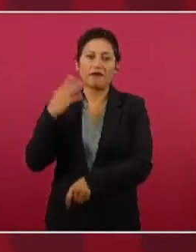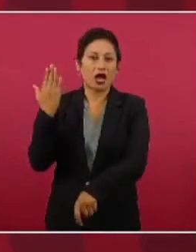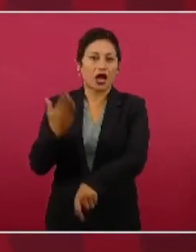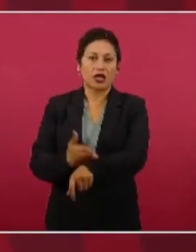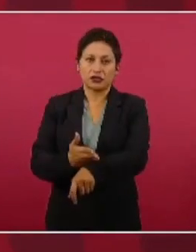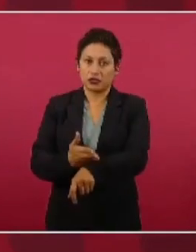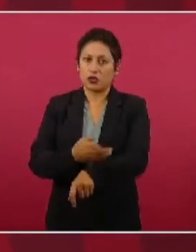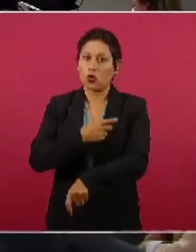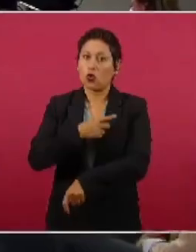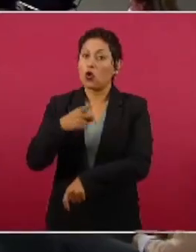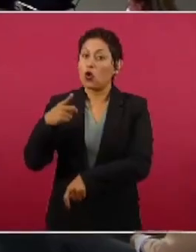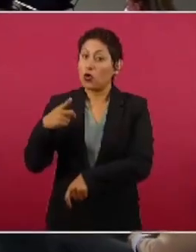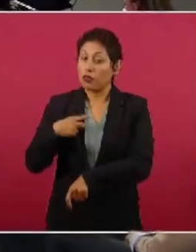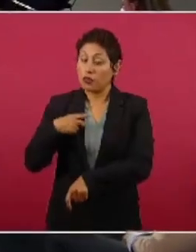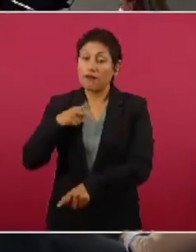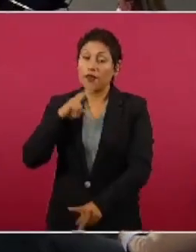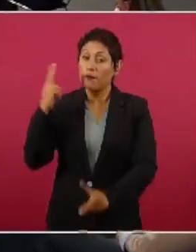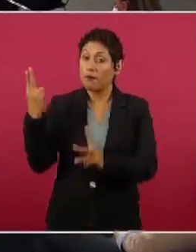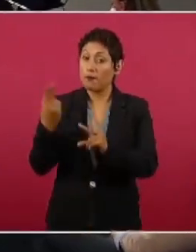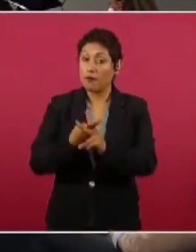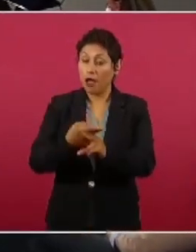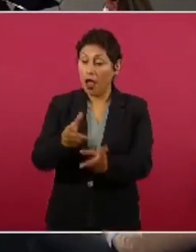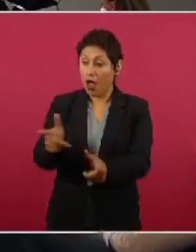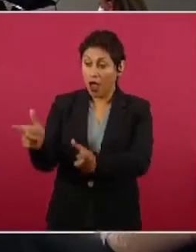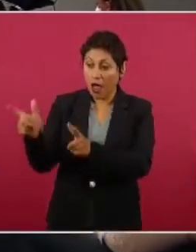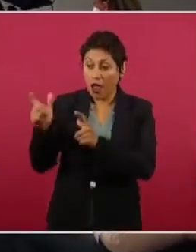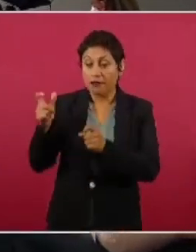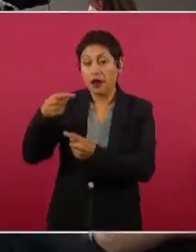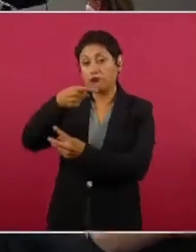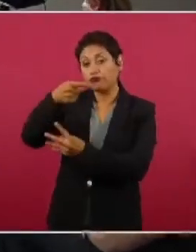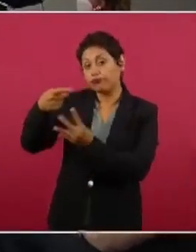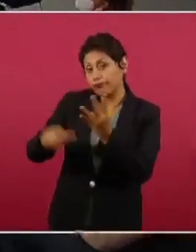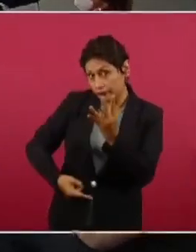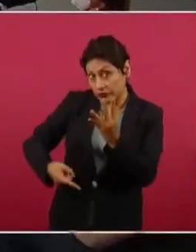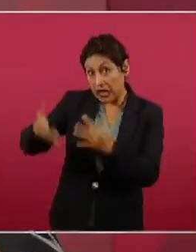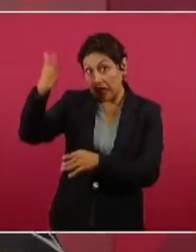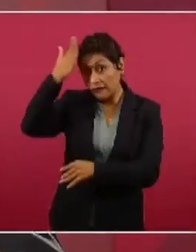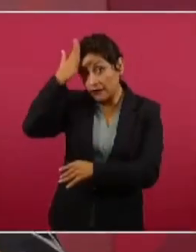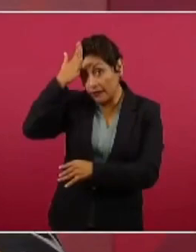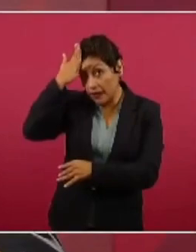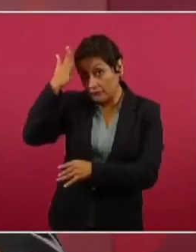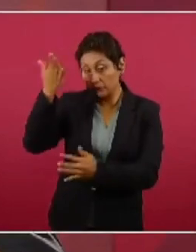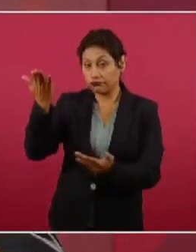a Diéguez y tienen que fusilar a Vaca Calderón y a todos los cabecillas.